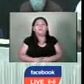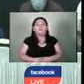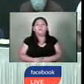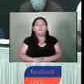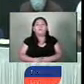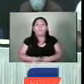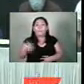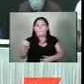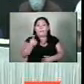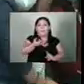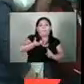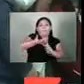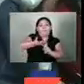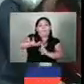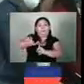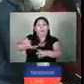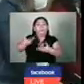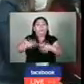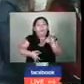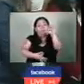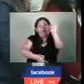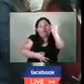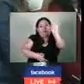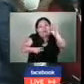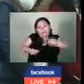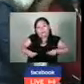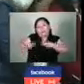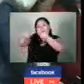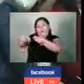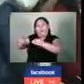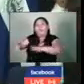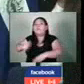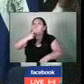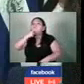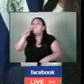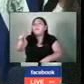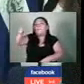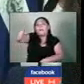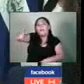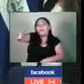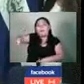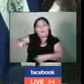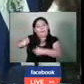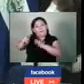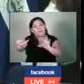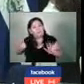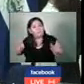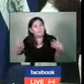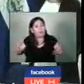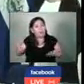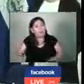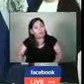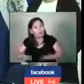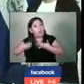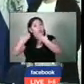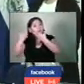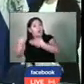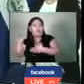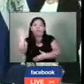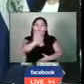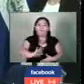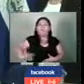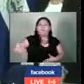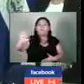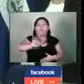Líderes sindicalistas entregaron una propuesta para la administración de pensiones de los empleados salvadoreños. Señalaron que buscan contribuir a la construcción de un sistema de